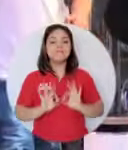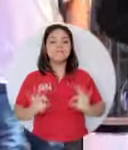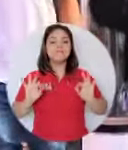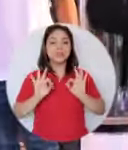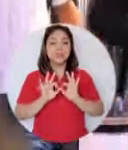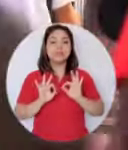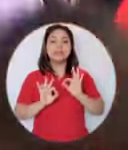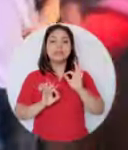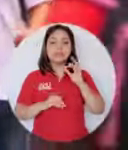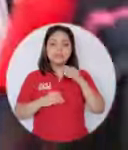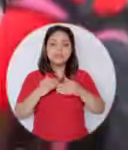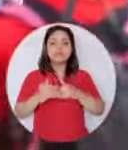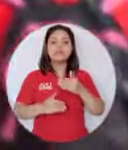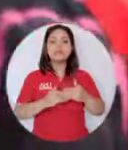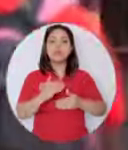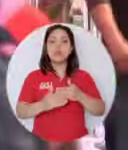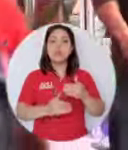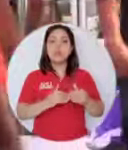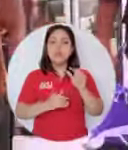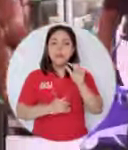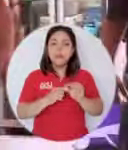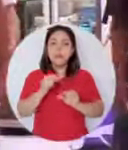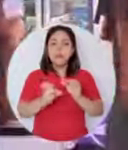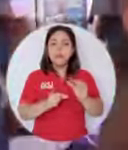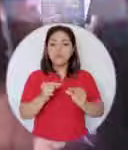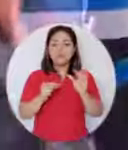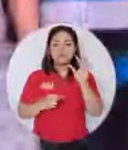es probable que vayamos encontrando